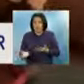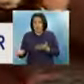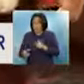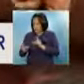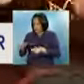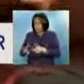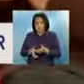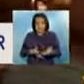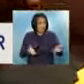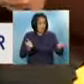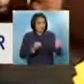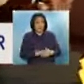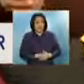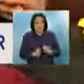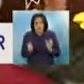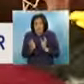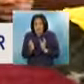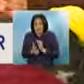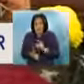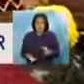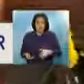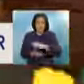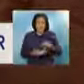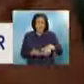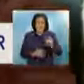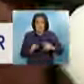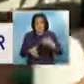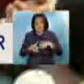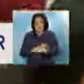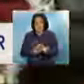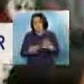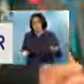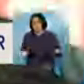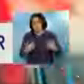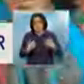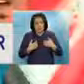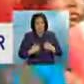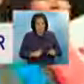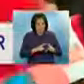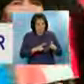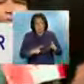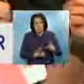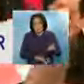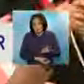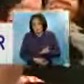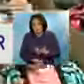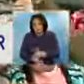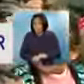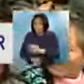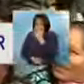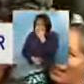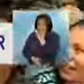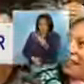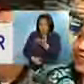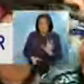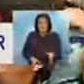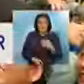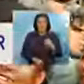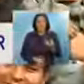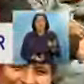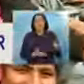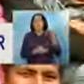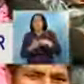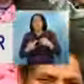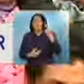gente acá. Ya está muy apretado. Ha metido toda la gente y yo... Bueno, la señora está molesta. ¿Por qué? ¿Qué te motiva a venir